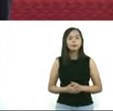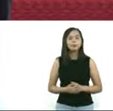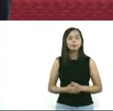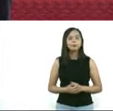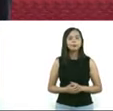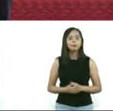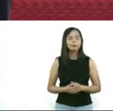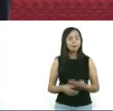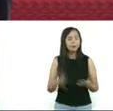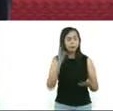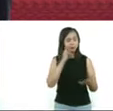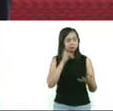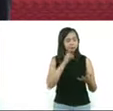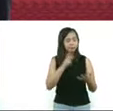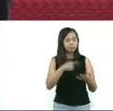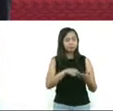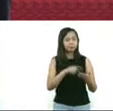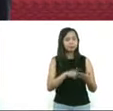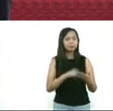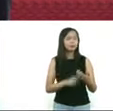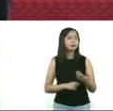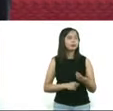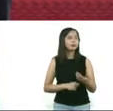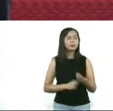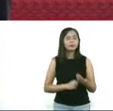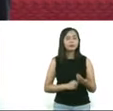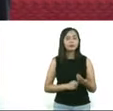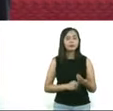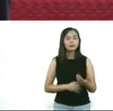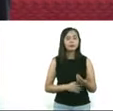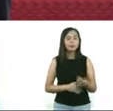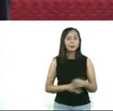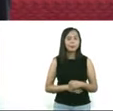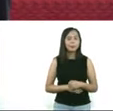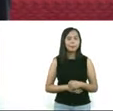A ver, Pau. Bots no vamos a contestar, eso sí.